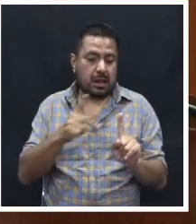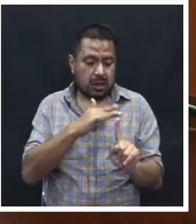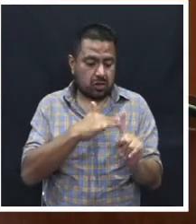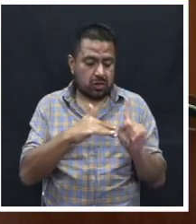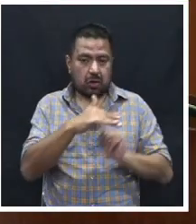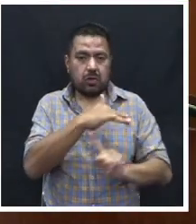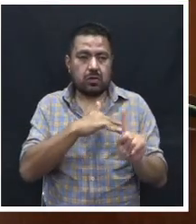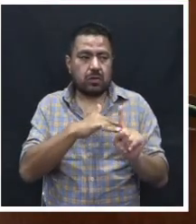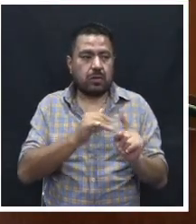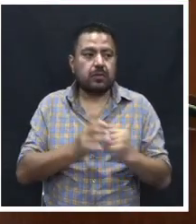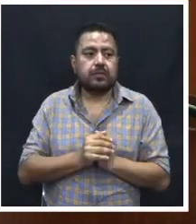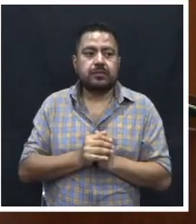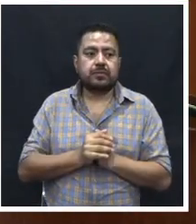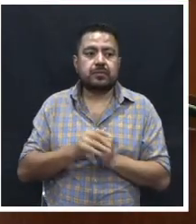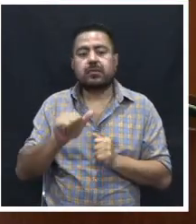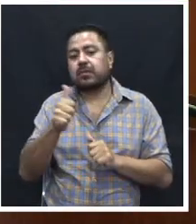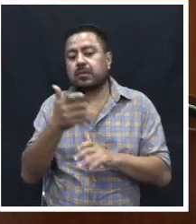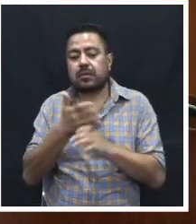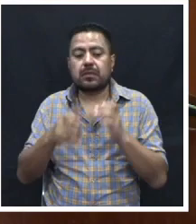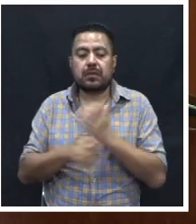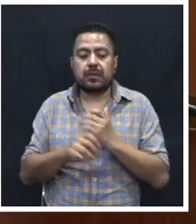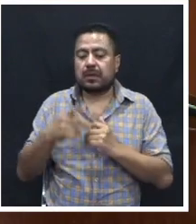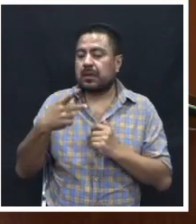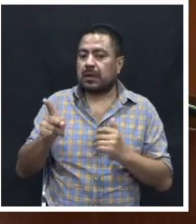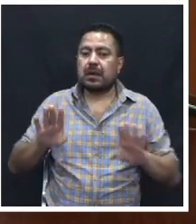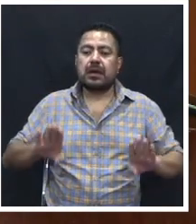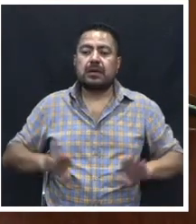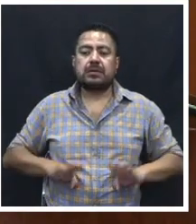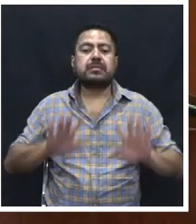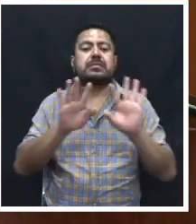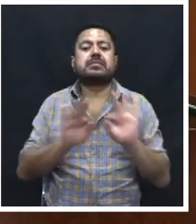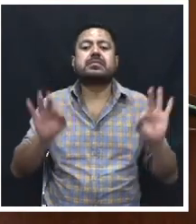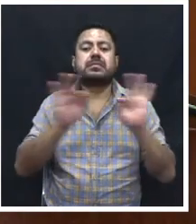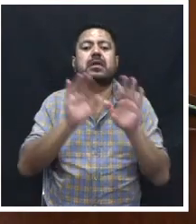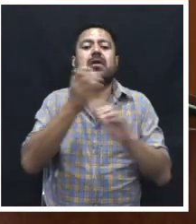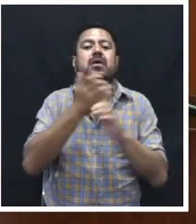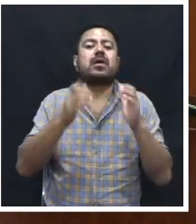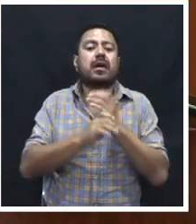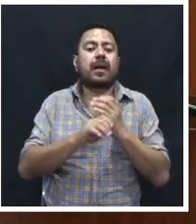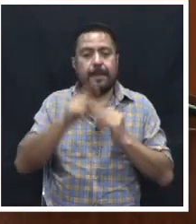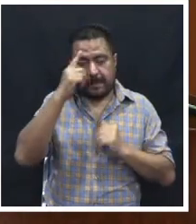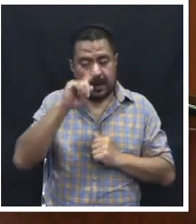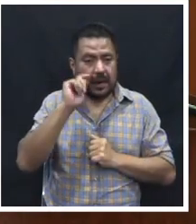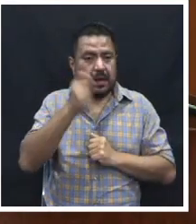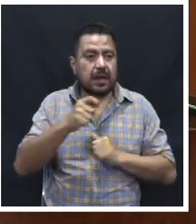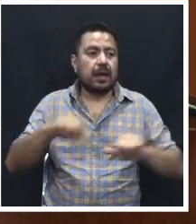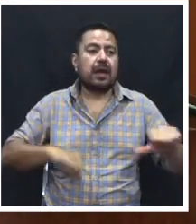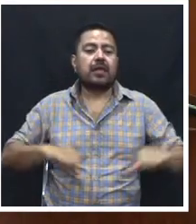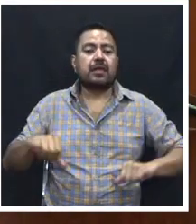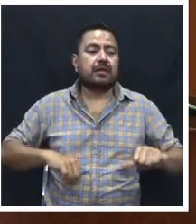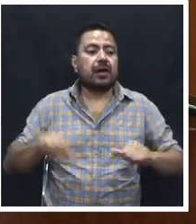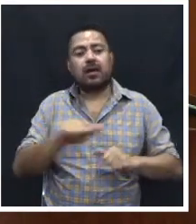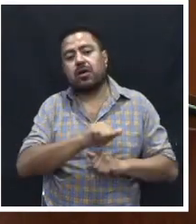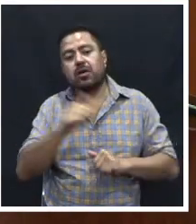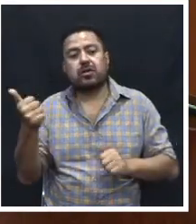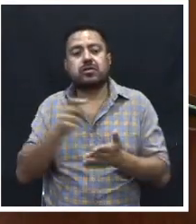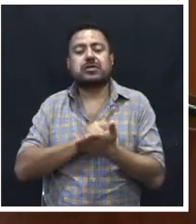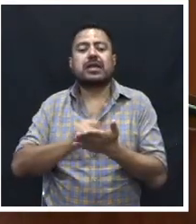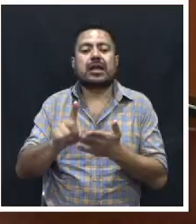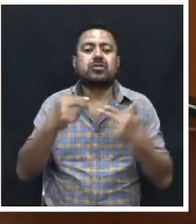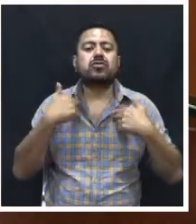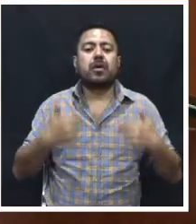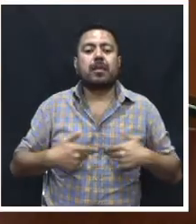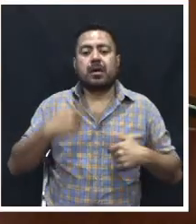Por otra parte, su carácter instrumental resulta fundamental para el ejercicio de otros derechos humanos. Su